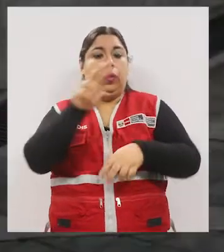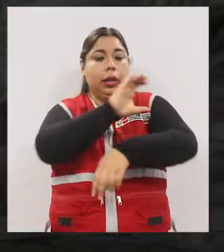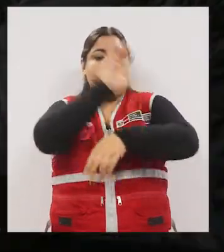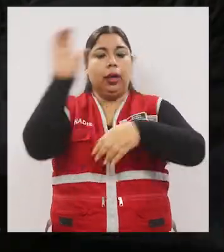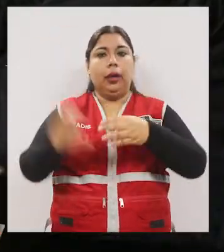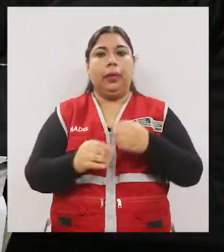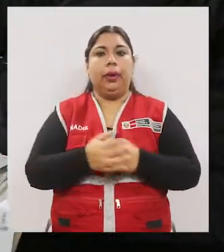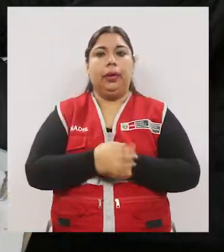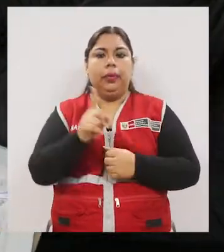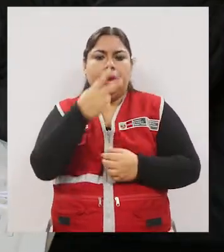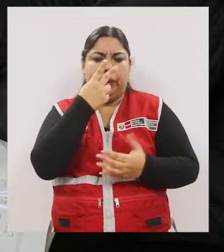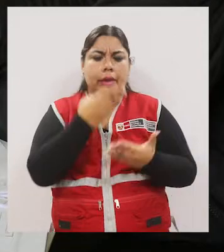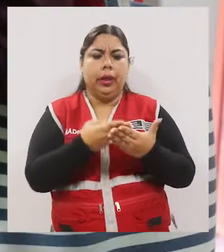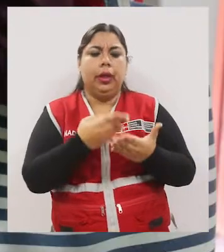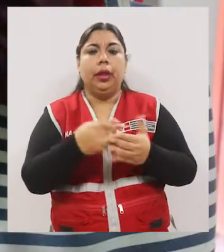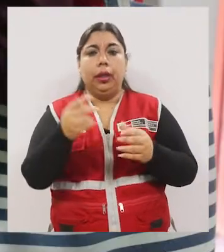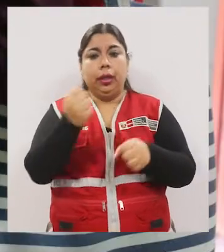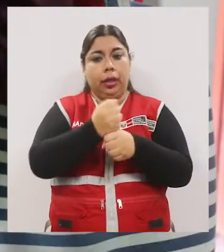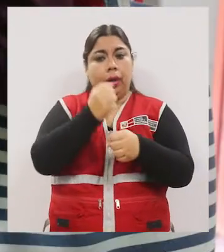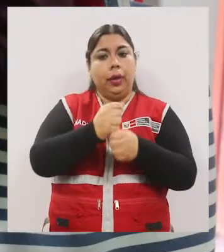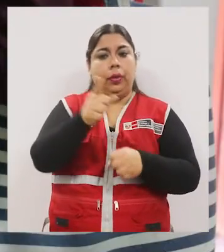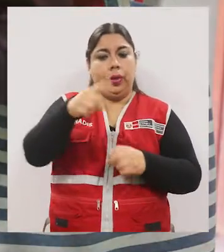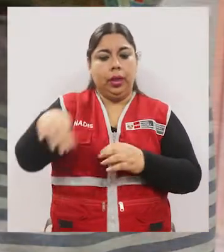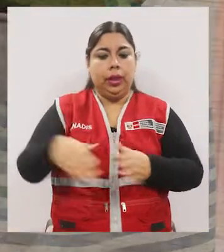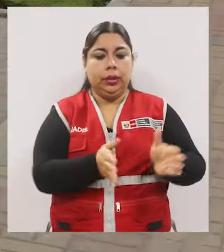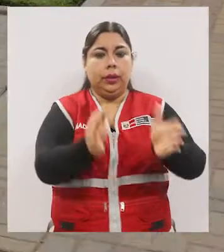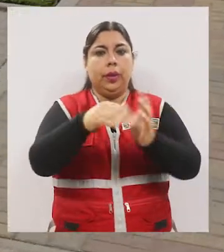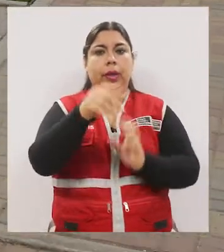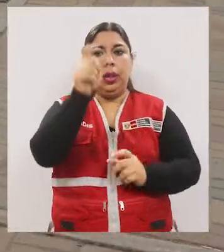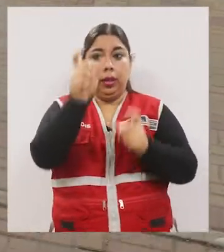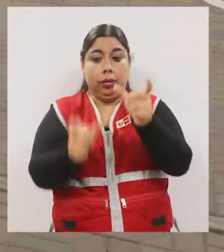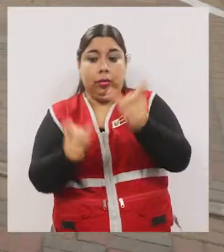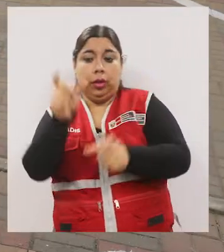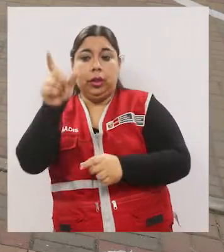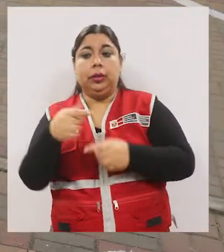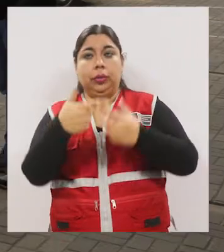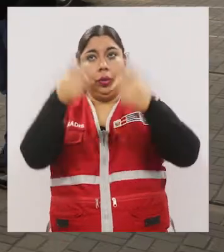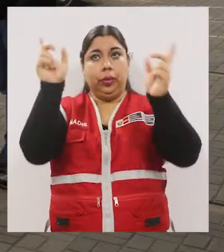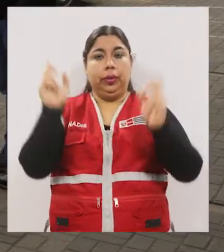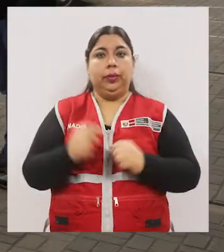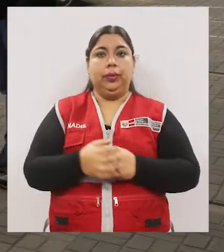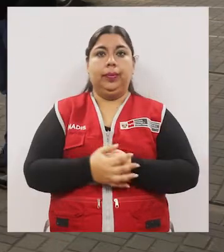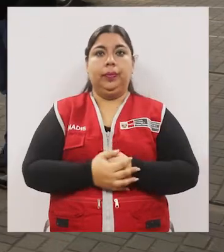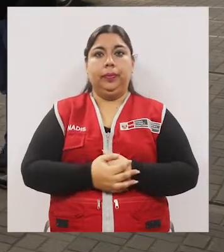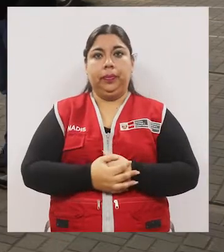Región en materia de cuota de empleo y accesibilidad en espacios públicos.